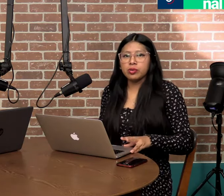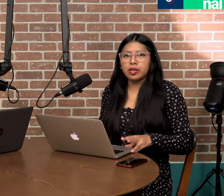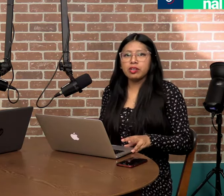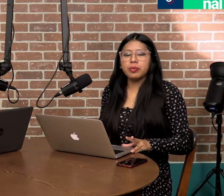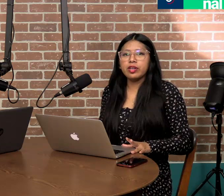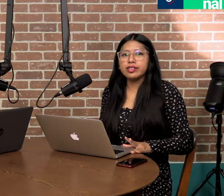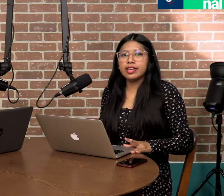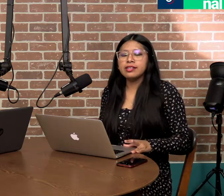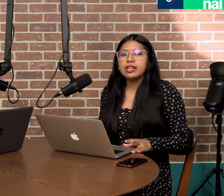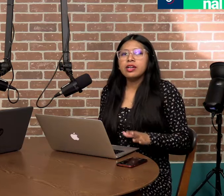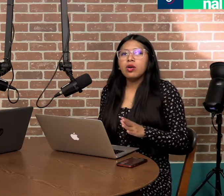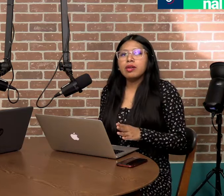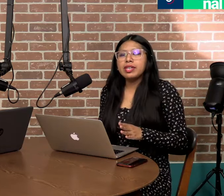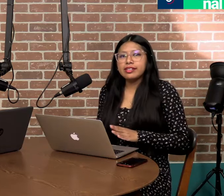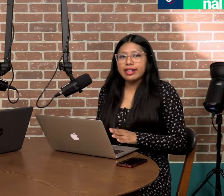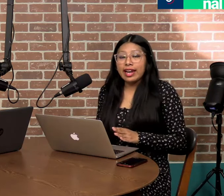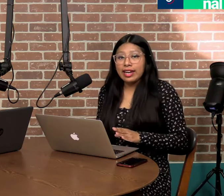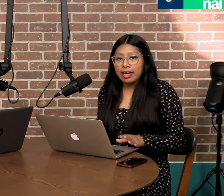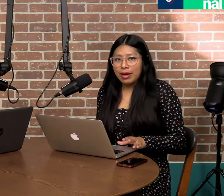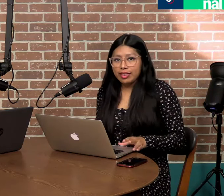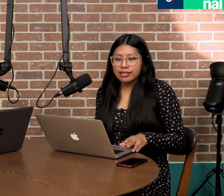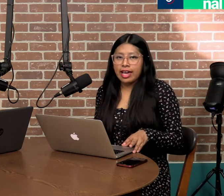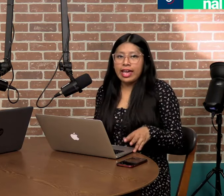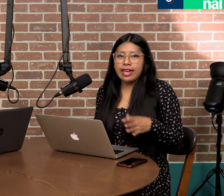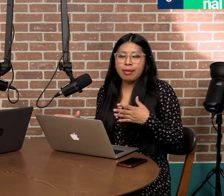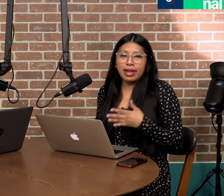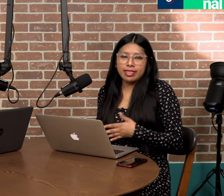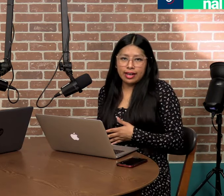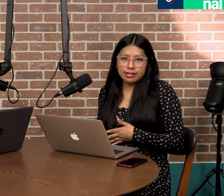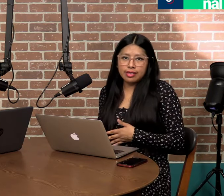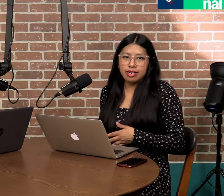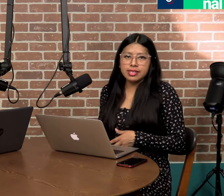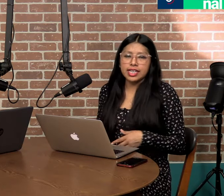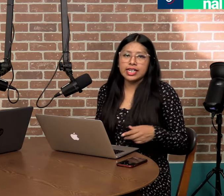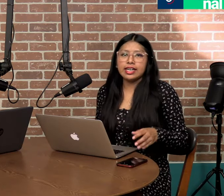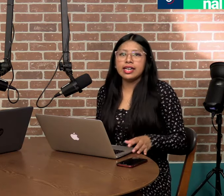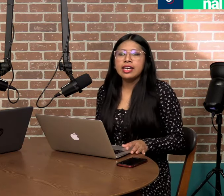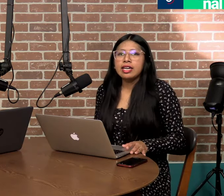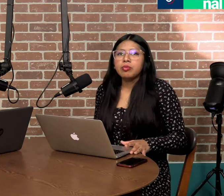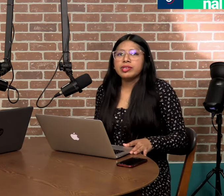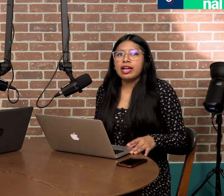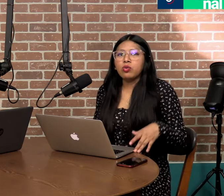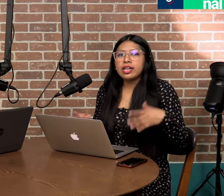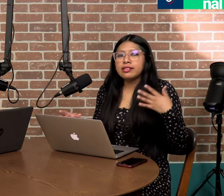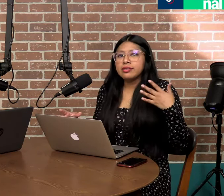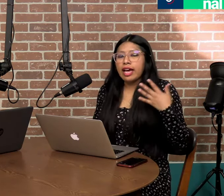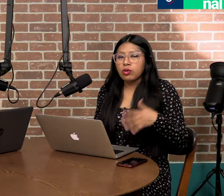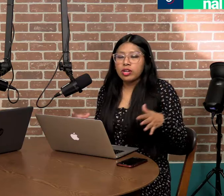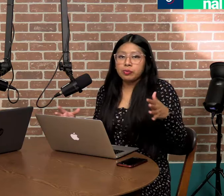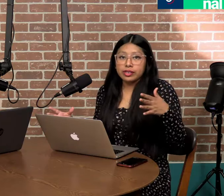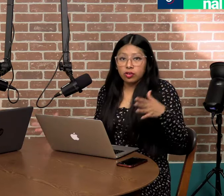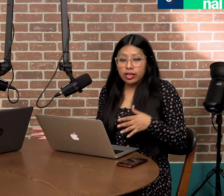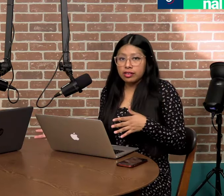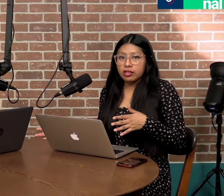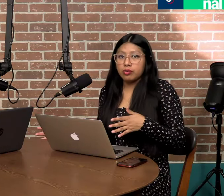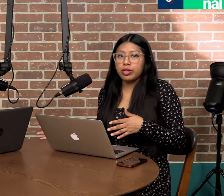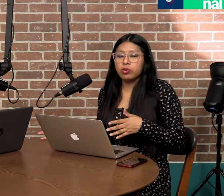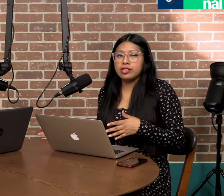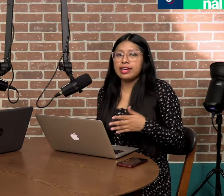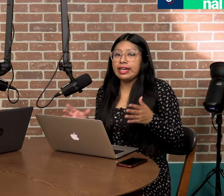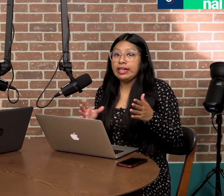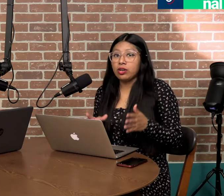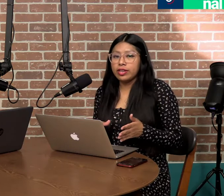sostuvieron los periodistas con la ministra lenia batres ella plantea en esa entrevista que pues algunas algunas personas dentro